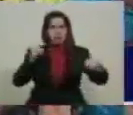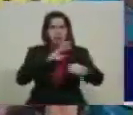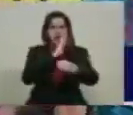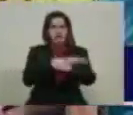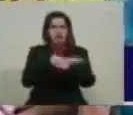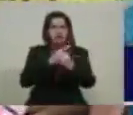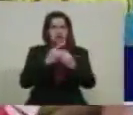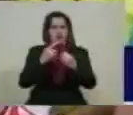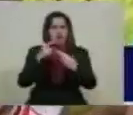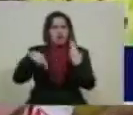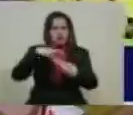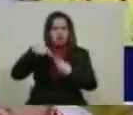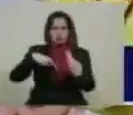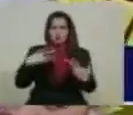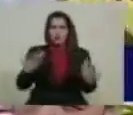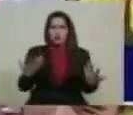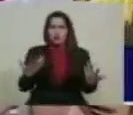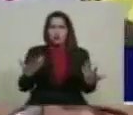revolucionarias.